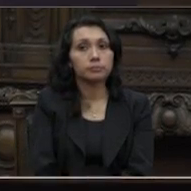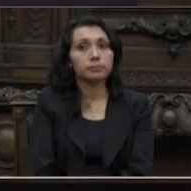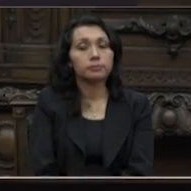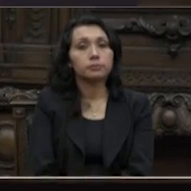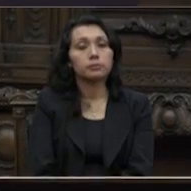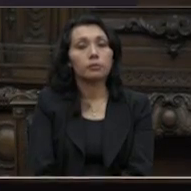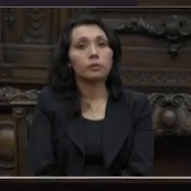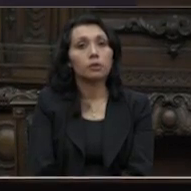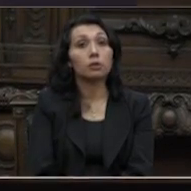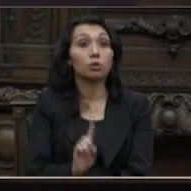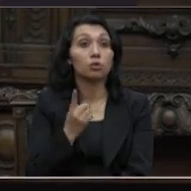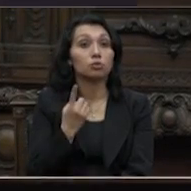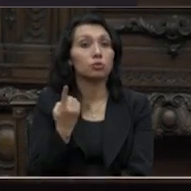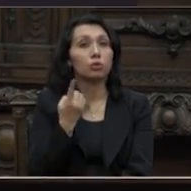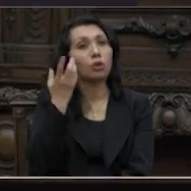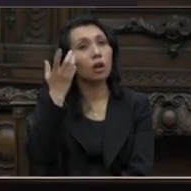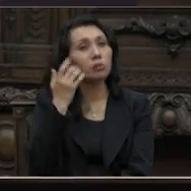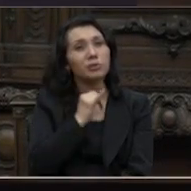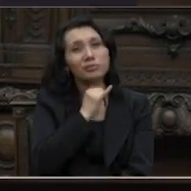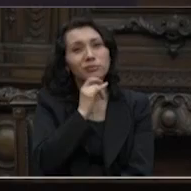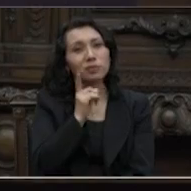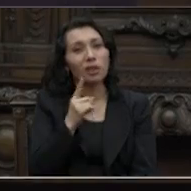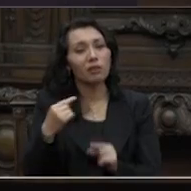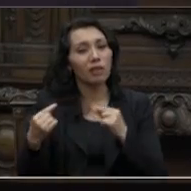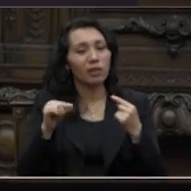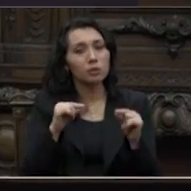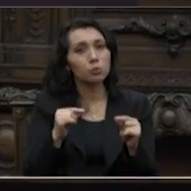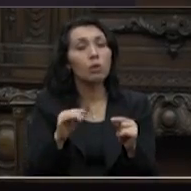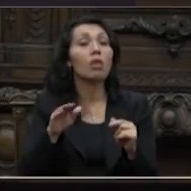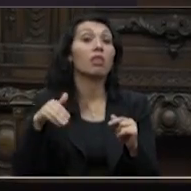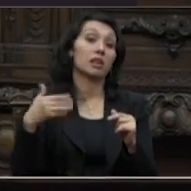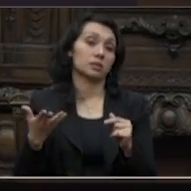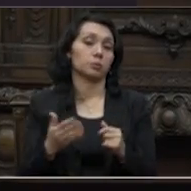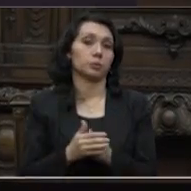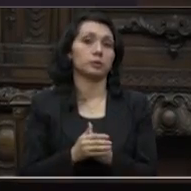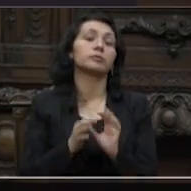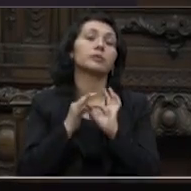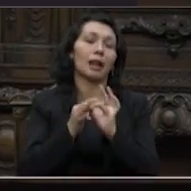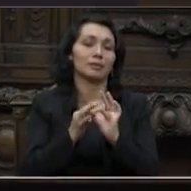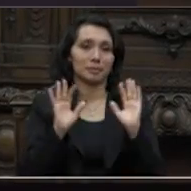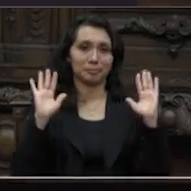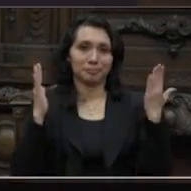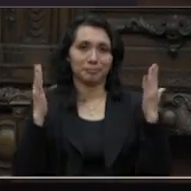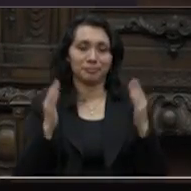que son solo eso, reflexiones, no sé, habría que discutirlo después. Gracias.